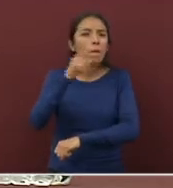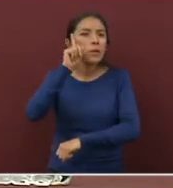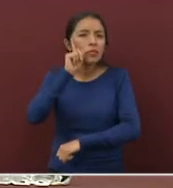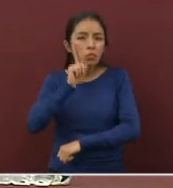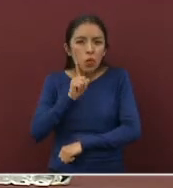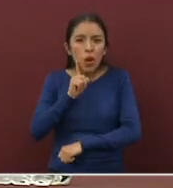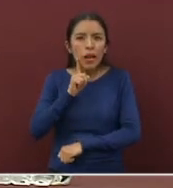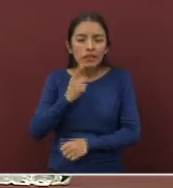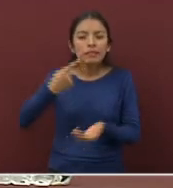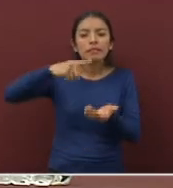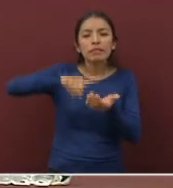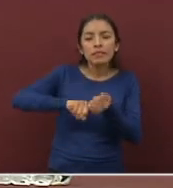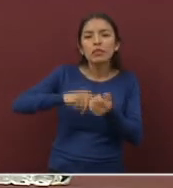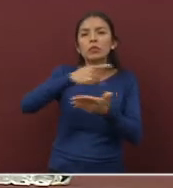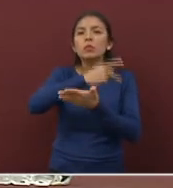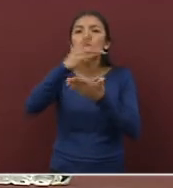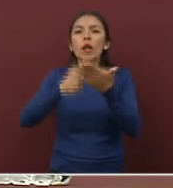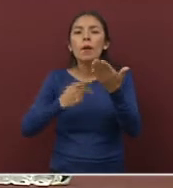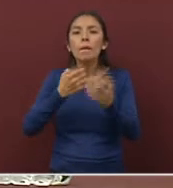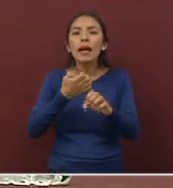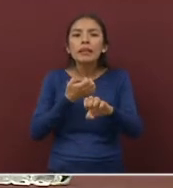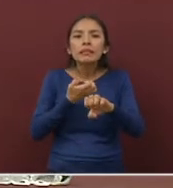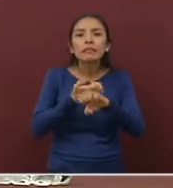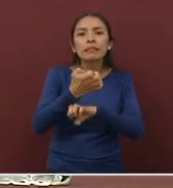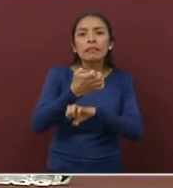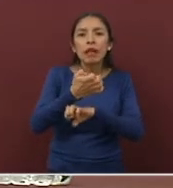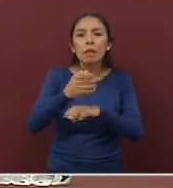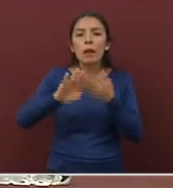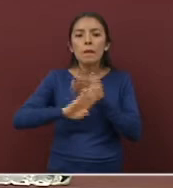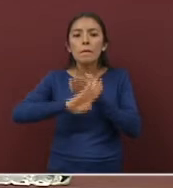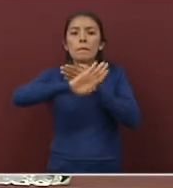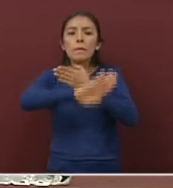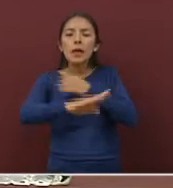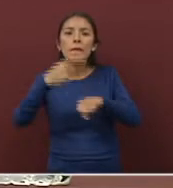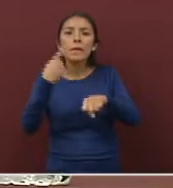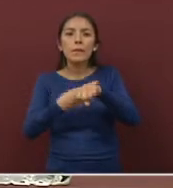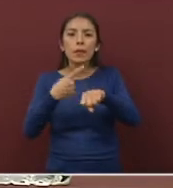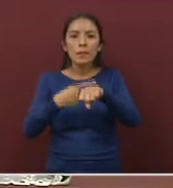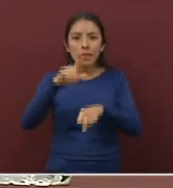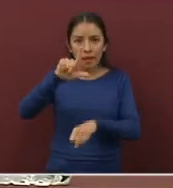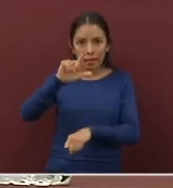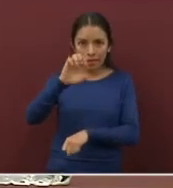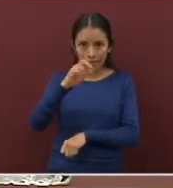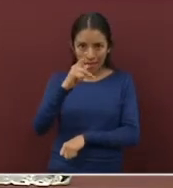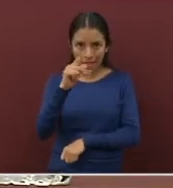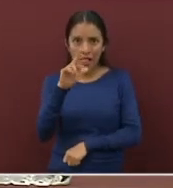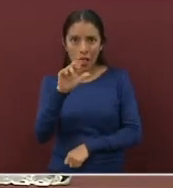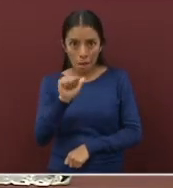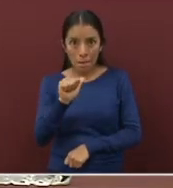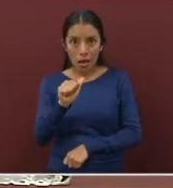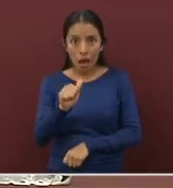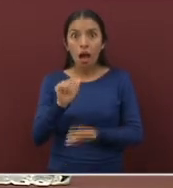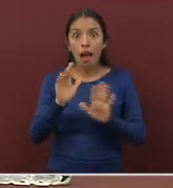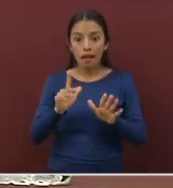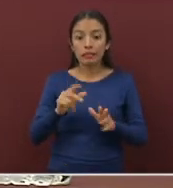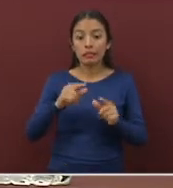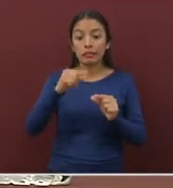al programa estatal de la prevención de esta enfermedad en el estado se ha logrado eliminar